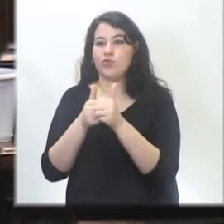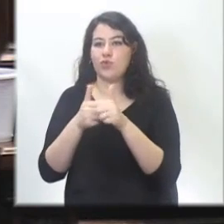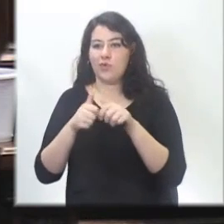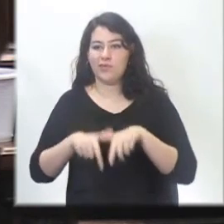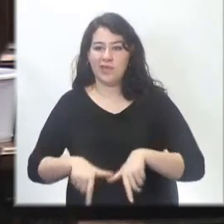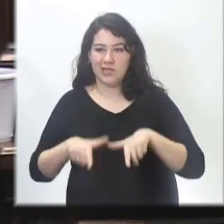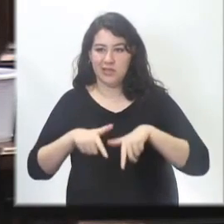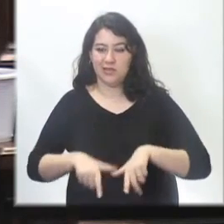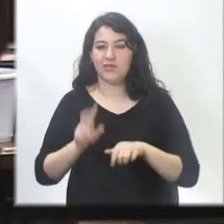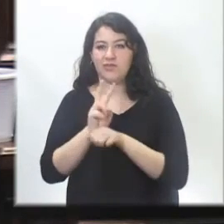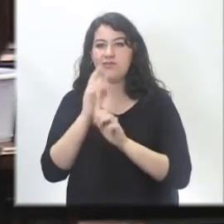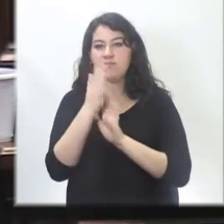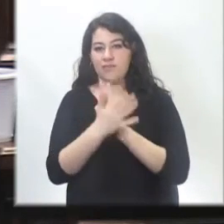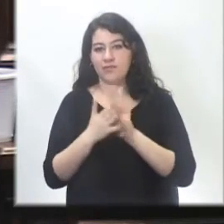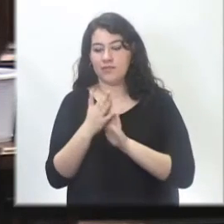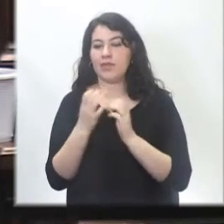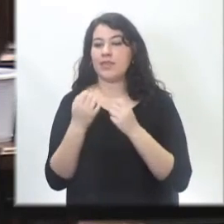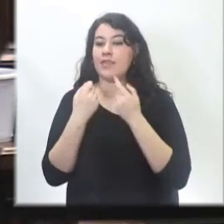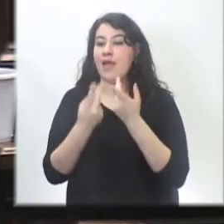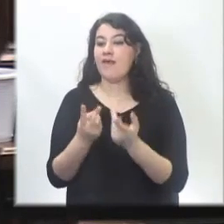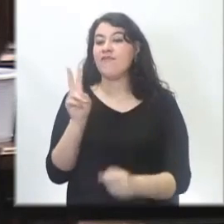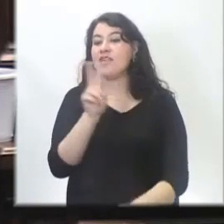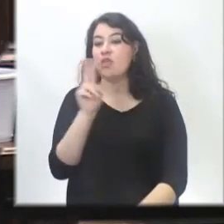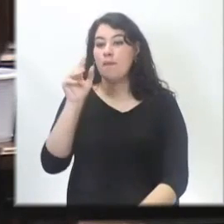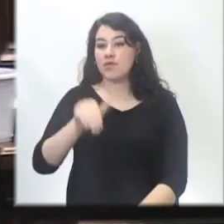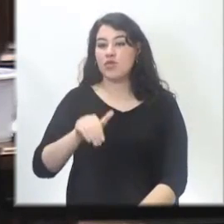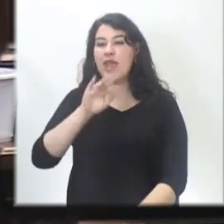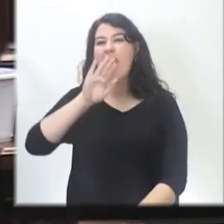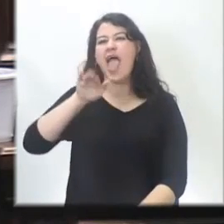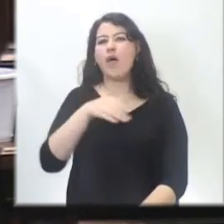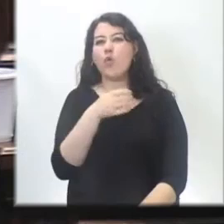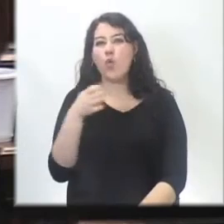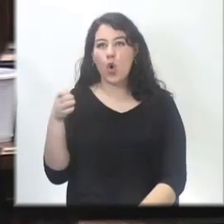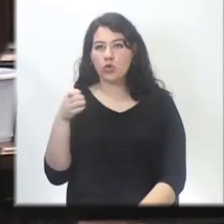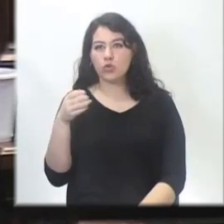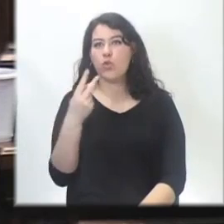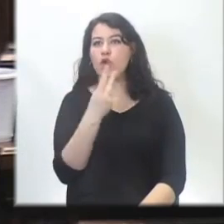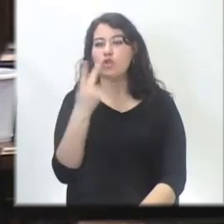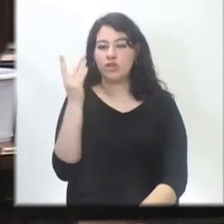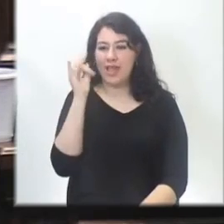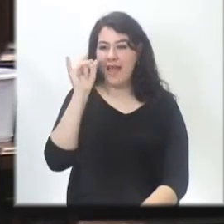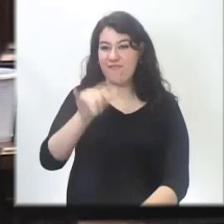ofrece 22 millones de euros por los 2 aviones Hércules.